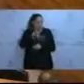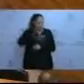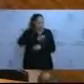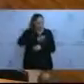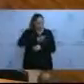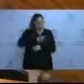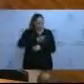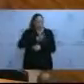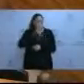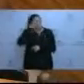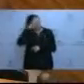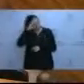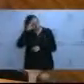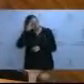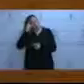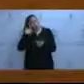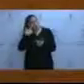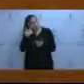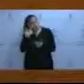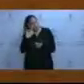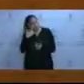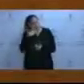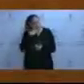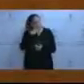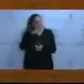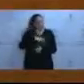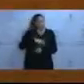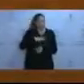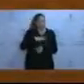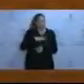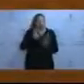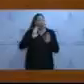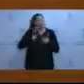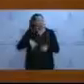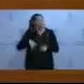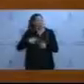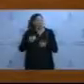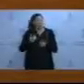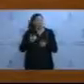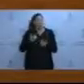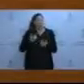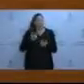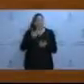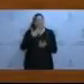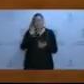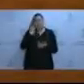a quién le preocupa, por lo menos. Si le sirve de consuelo, ya sabe, eso de mal de muchos, consuelo de